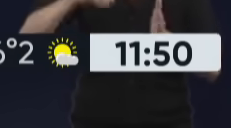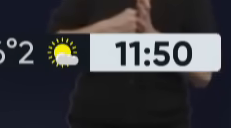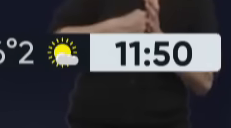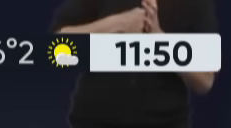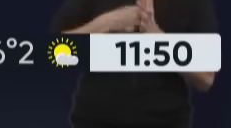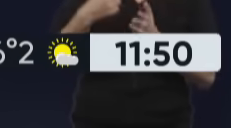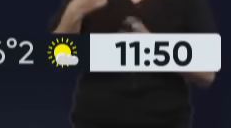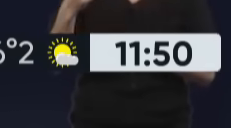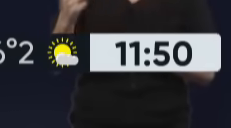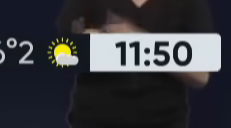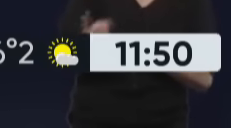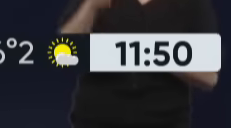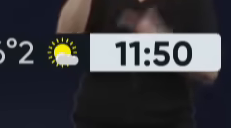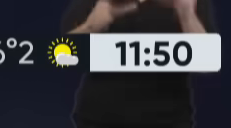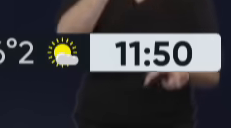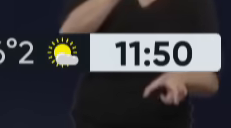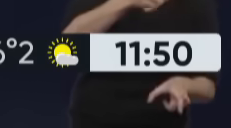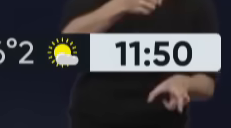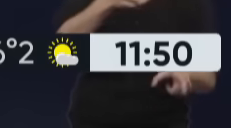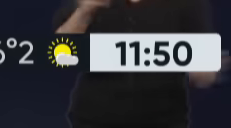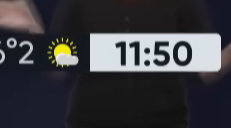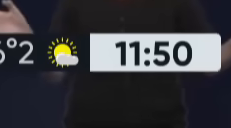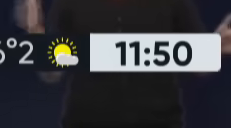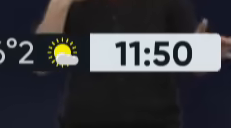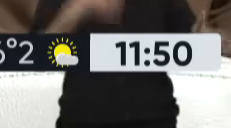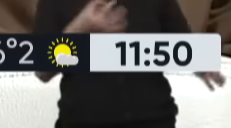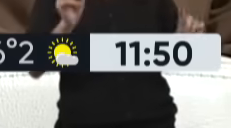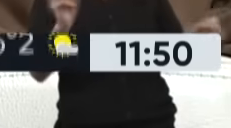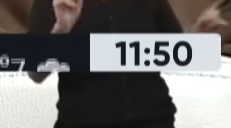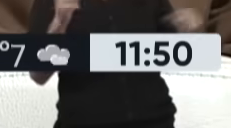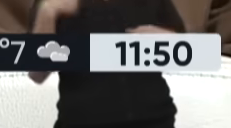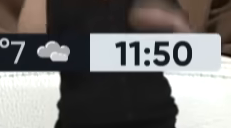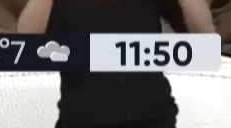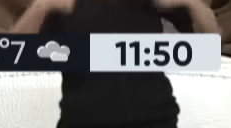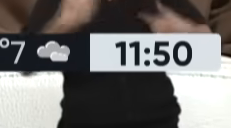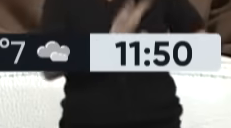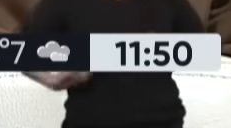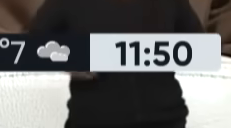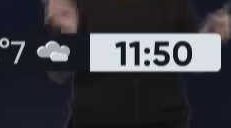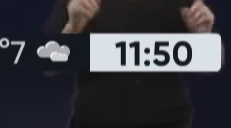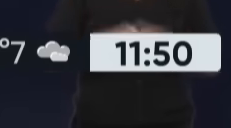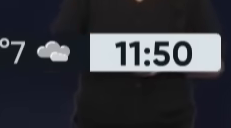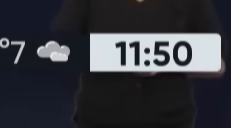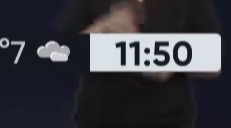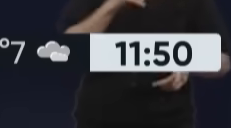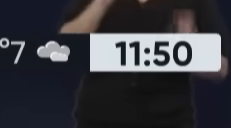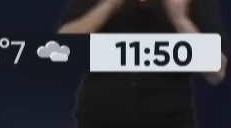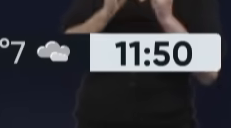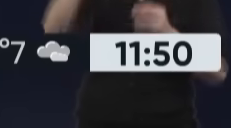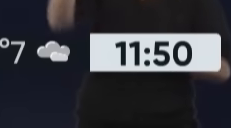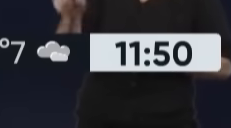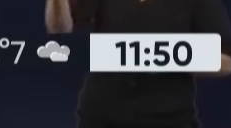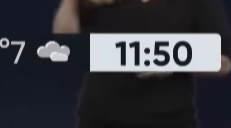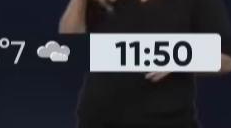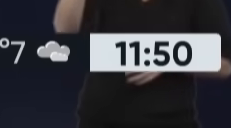un tema que le pasó a él? ¿Cuál sería la preocupación? publicó Creo que dijo, por lo que yo leí,